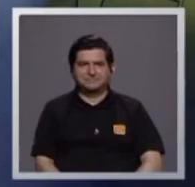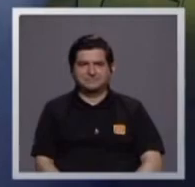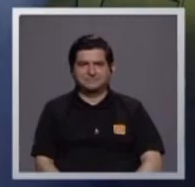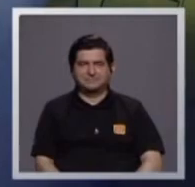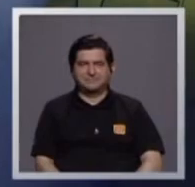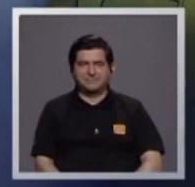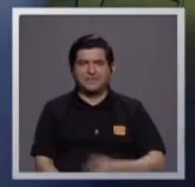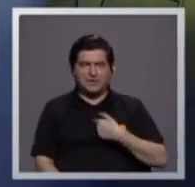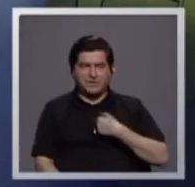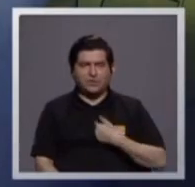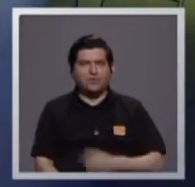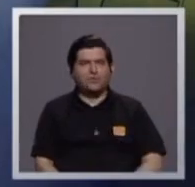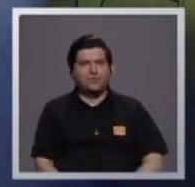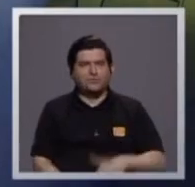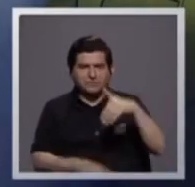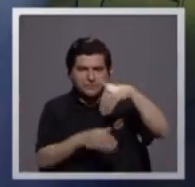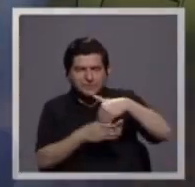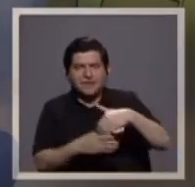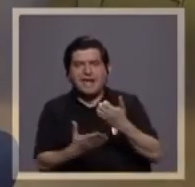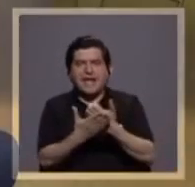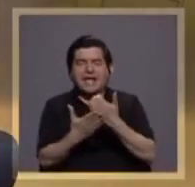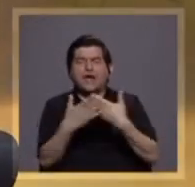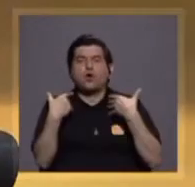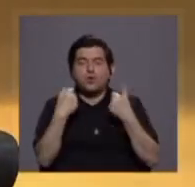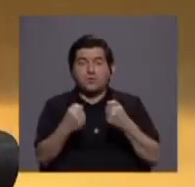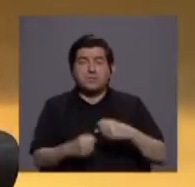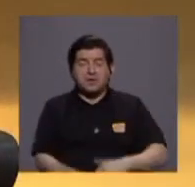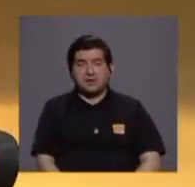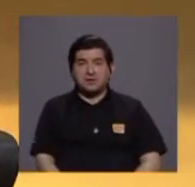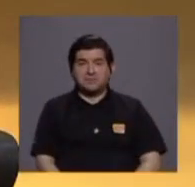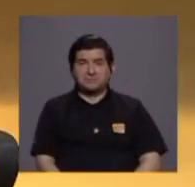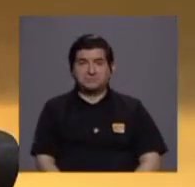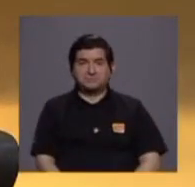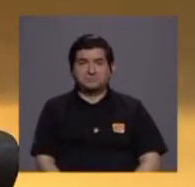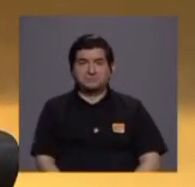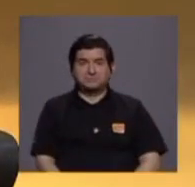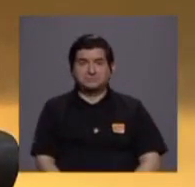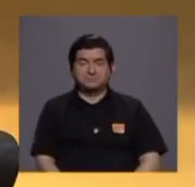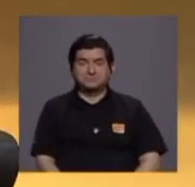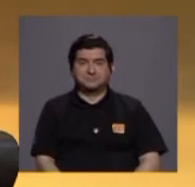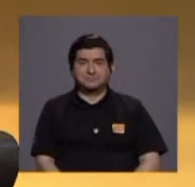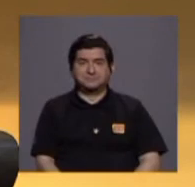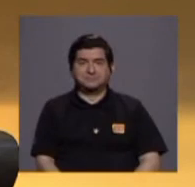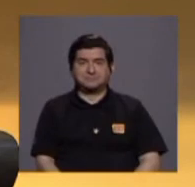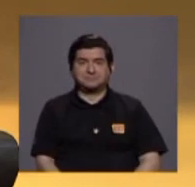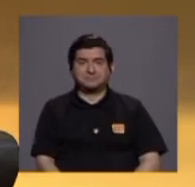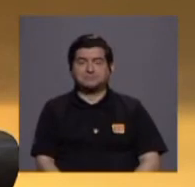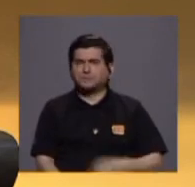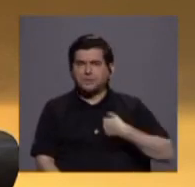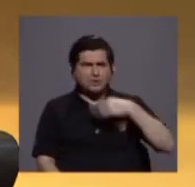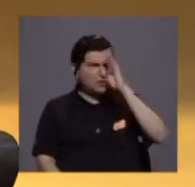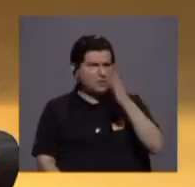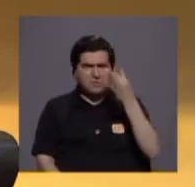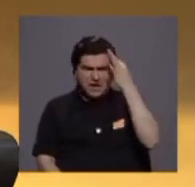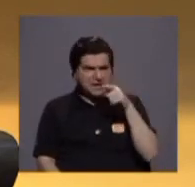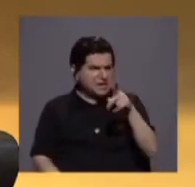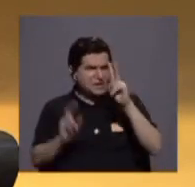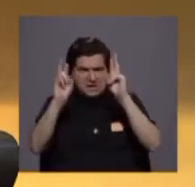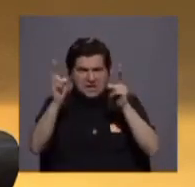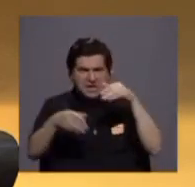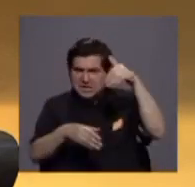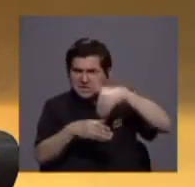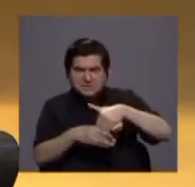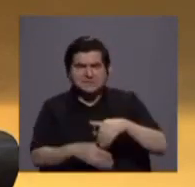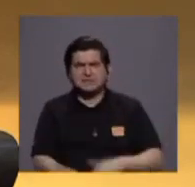me incursioné en economía de la salud. Yo nunca creí que iba a caer en esos temas